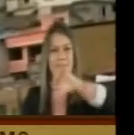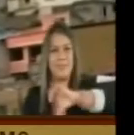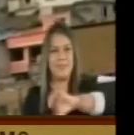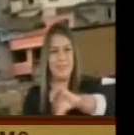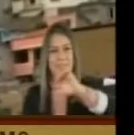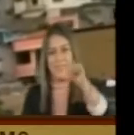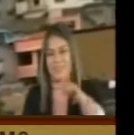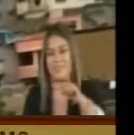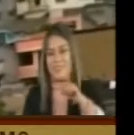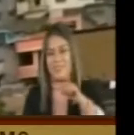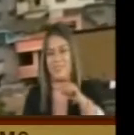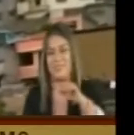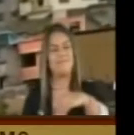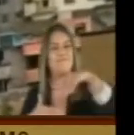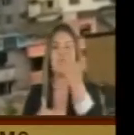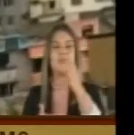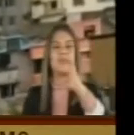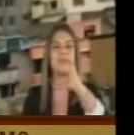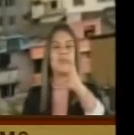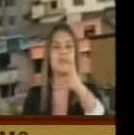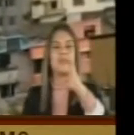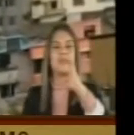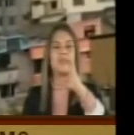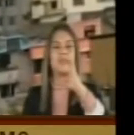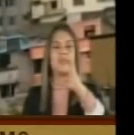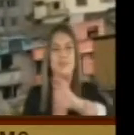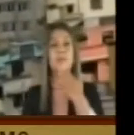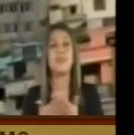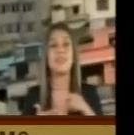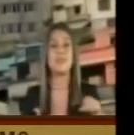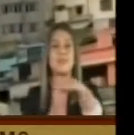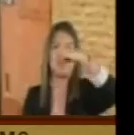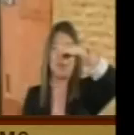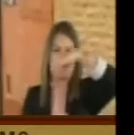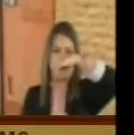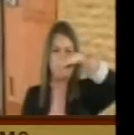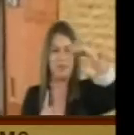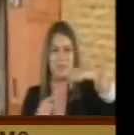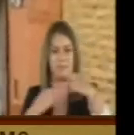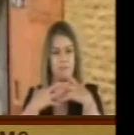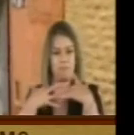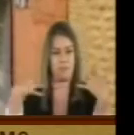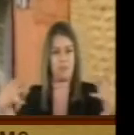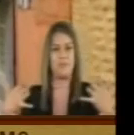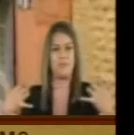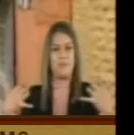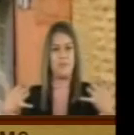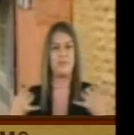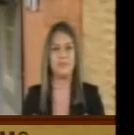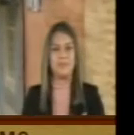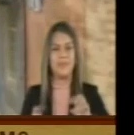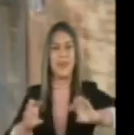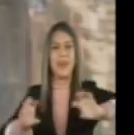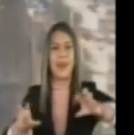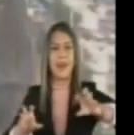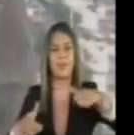trimestre 2024 se pondrá en marcha el sistema de recaudo con todos los componentes. Ahí está.